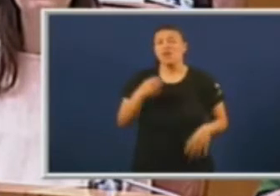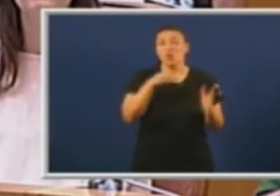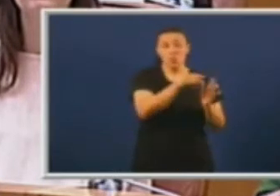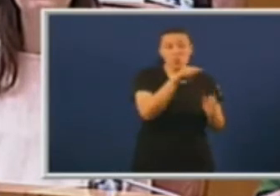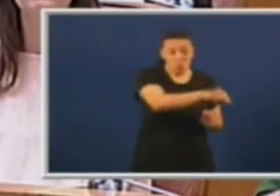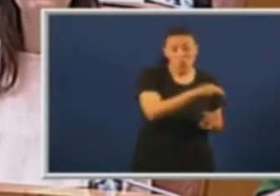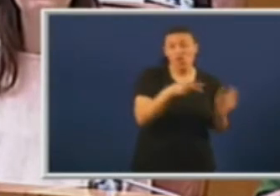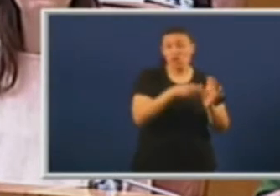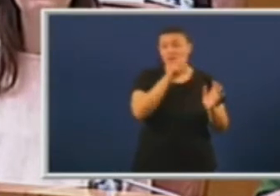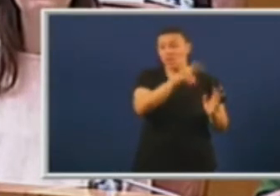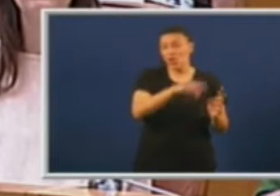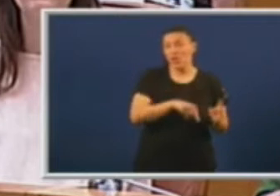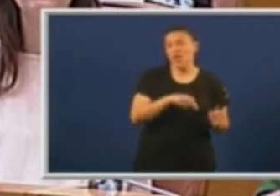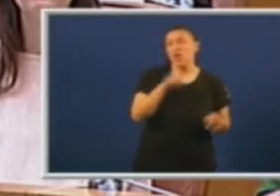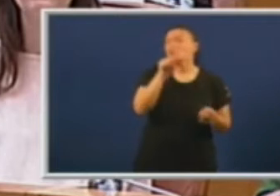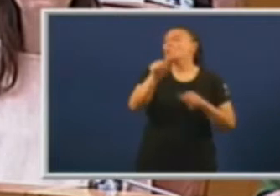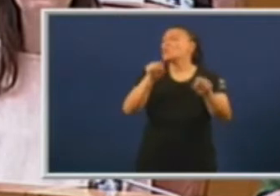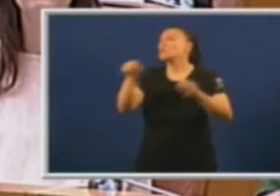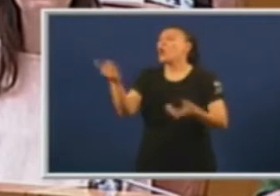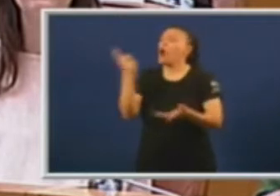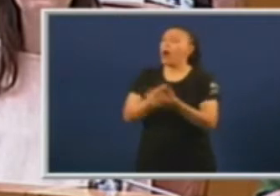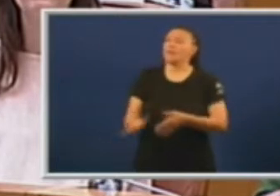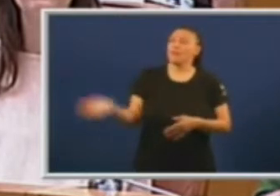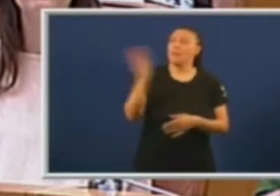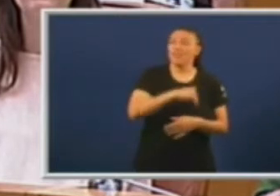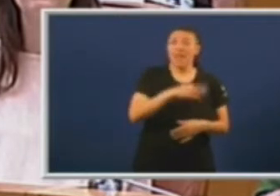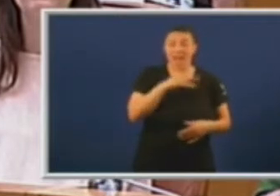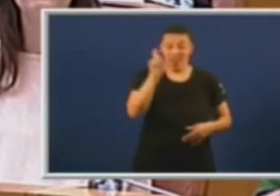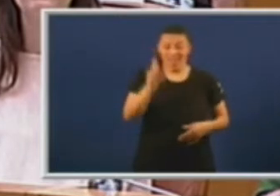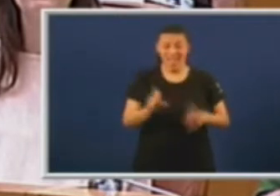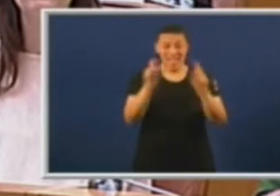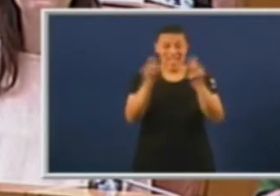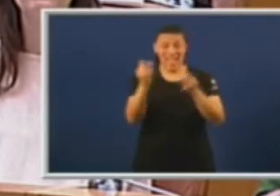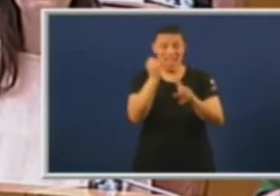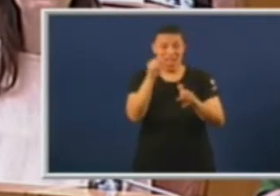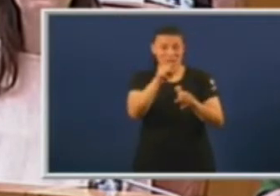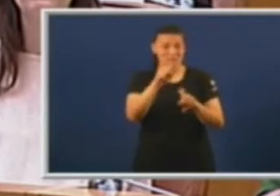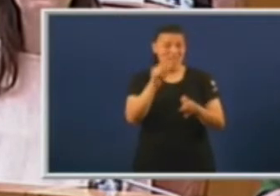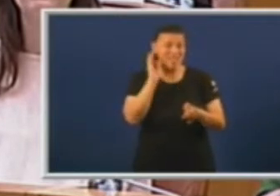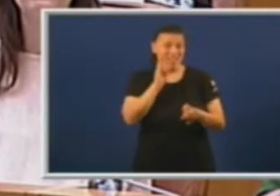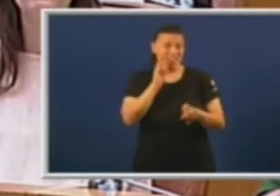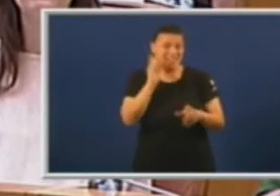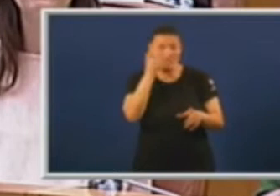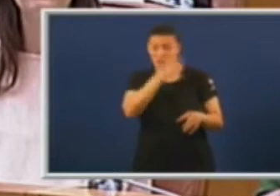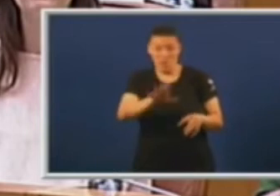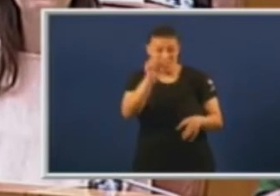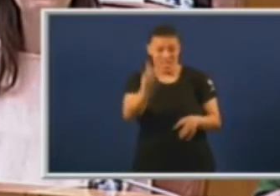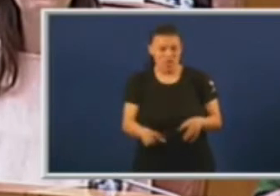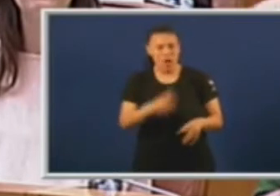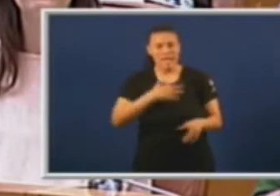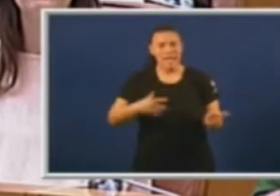2012, rescatounas e agora ese empresario imputado quere vendelas ilegalmente.